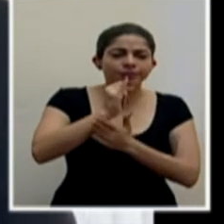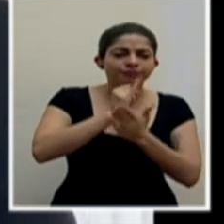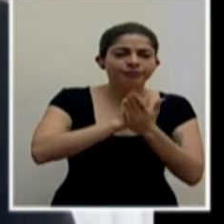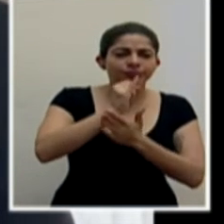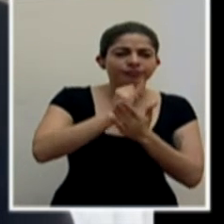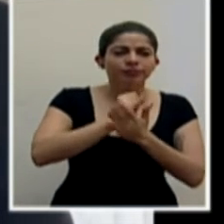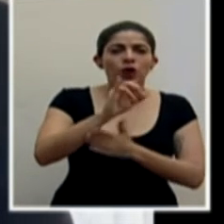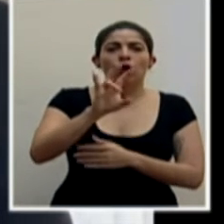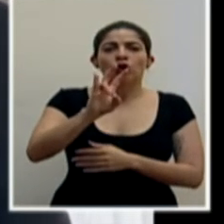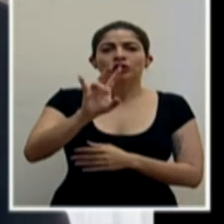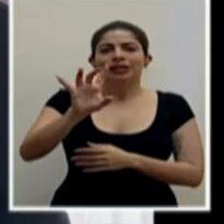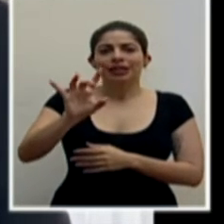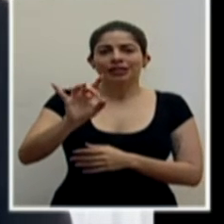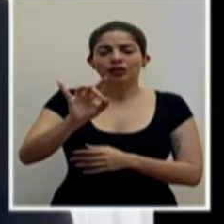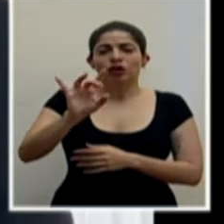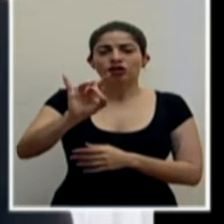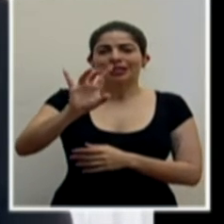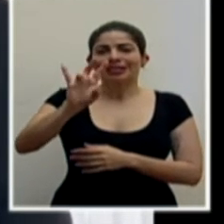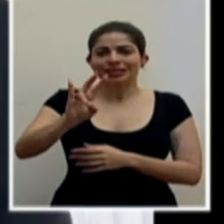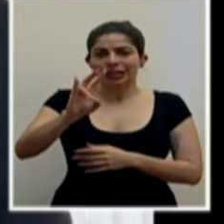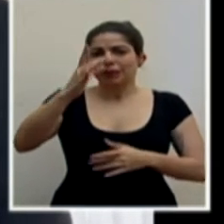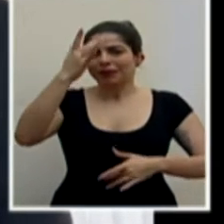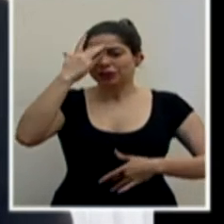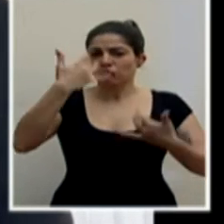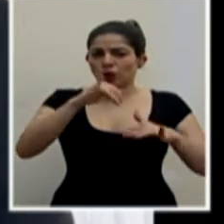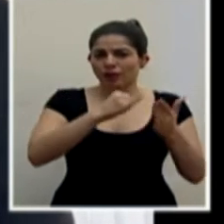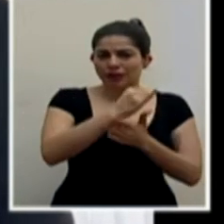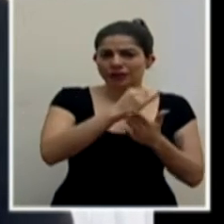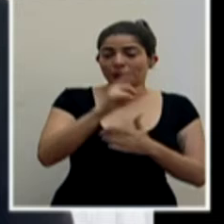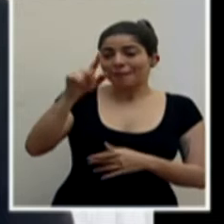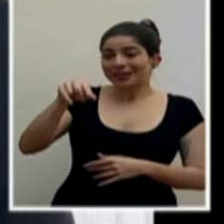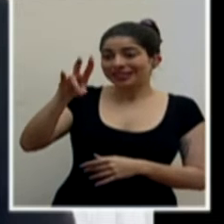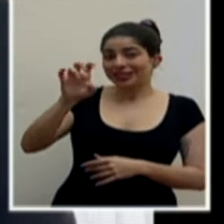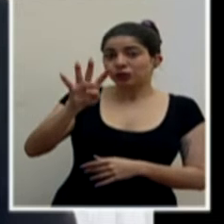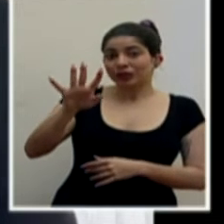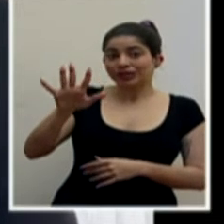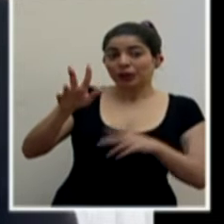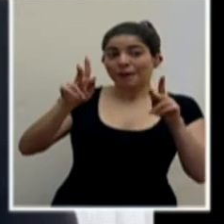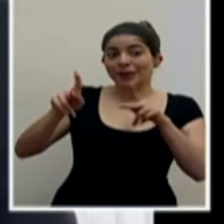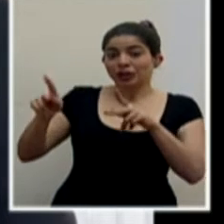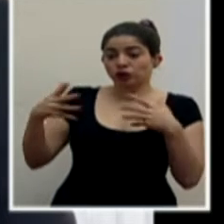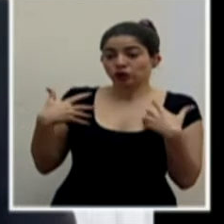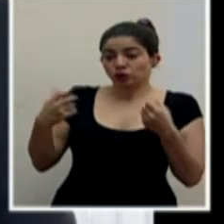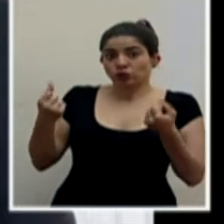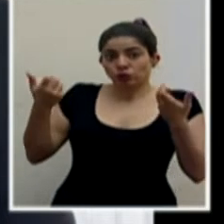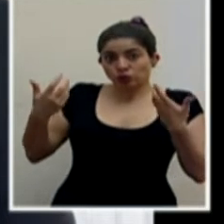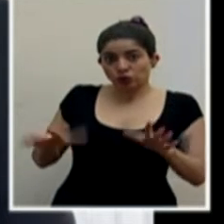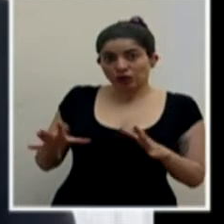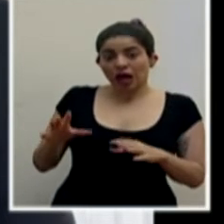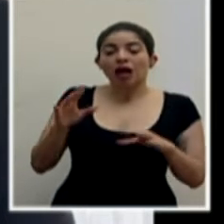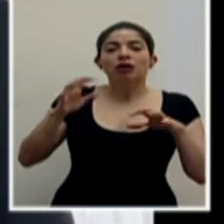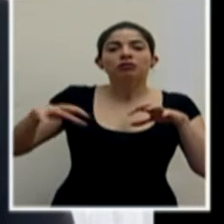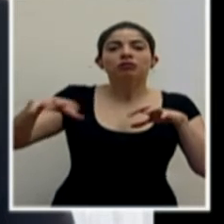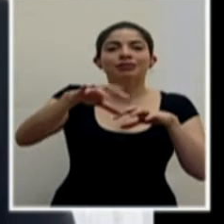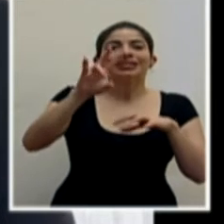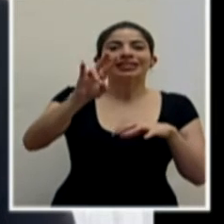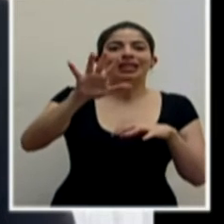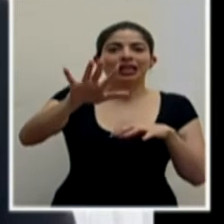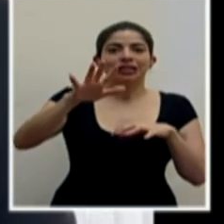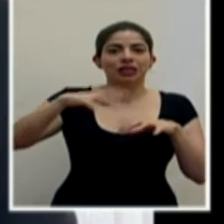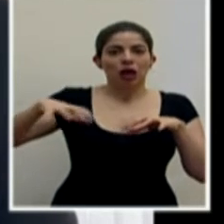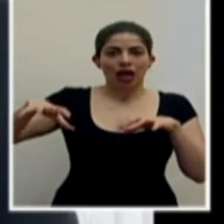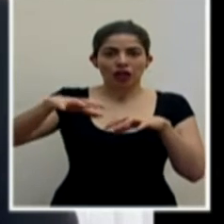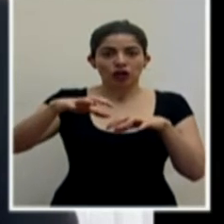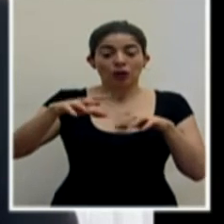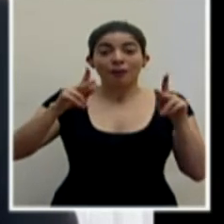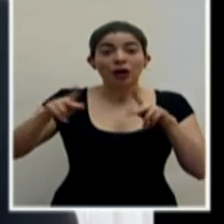investigación 87 pacientes. Se registran 1.745 personas recuperadas en 75 cantones del país.